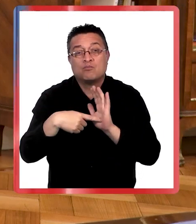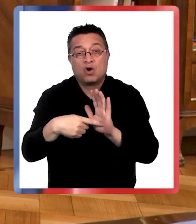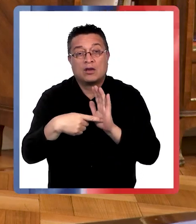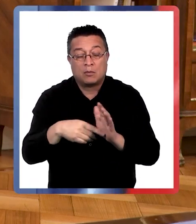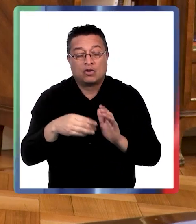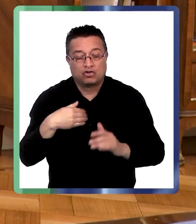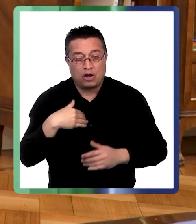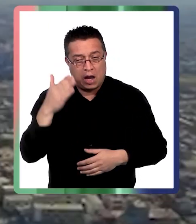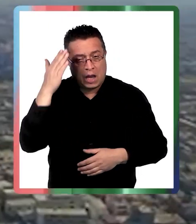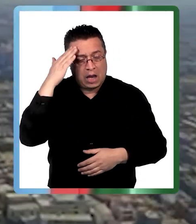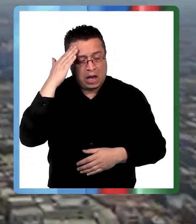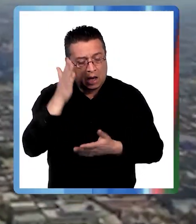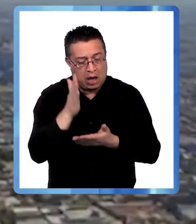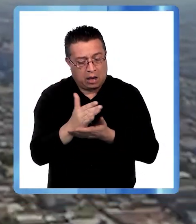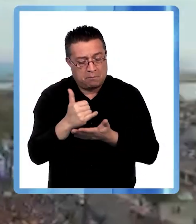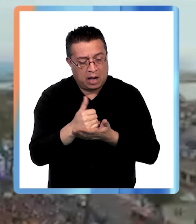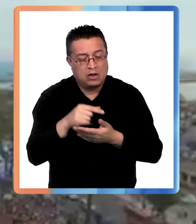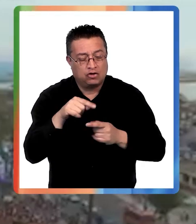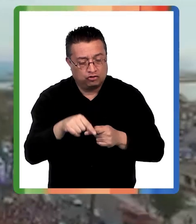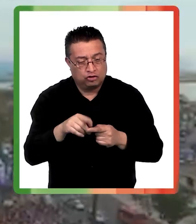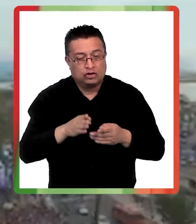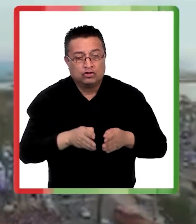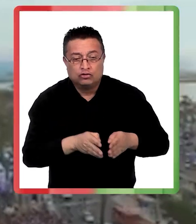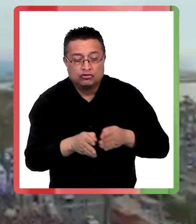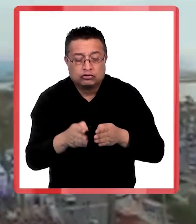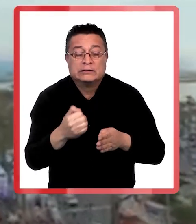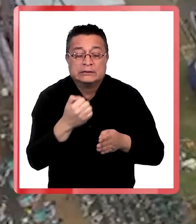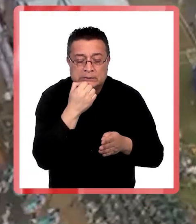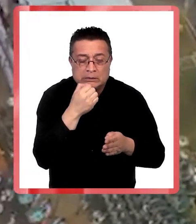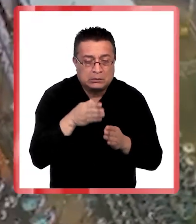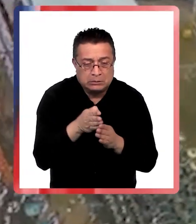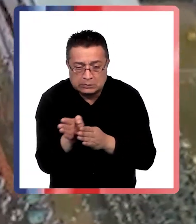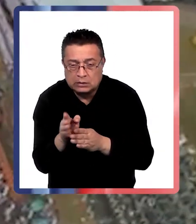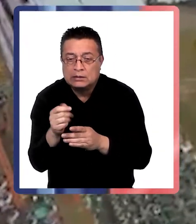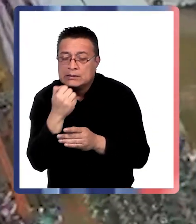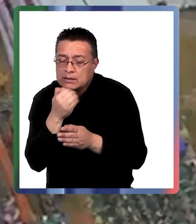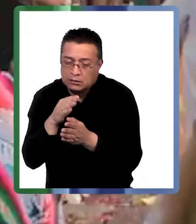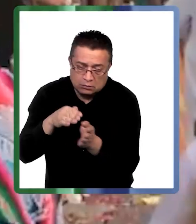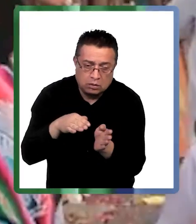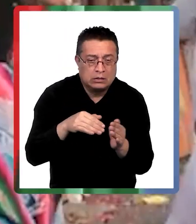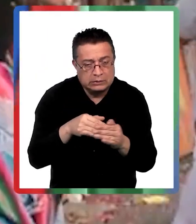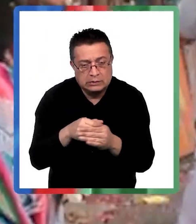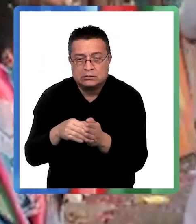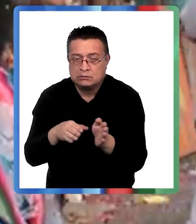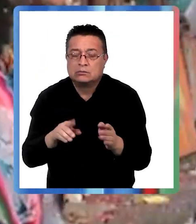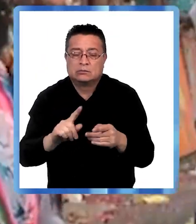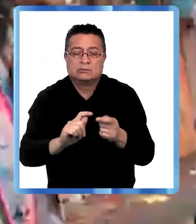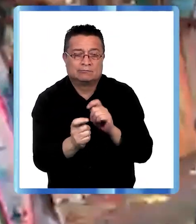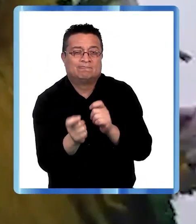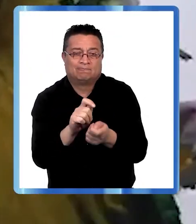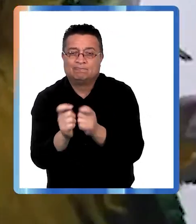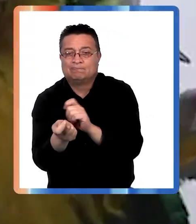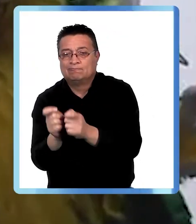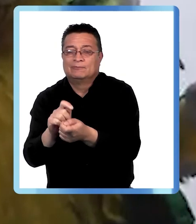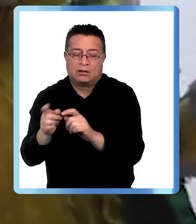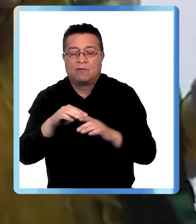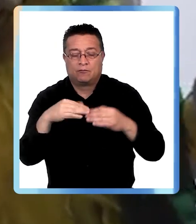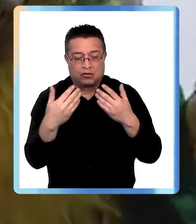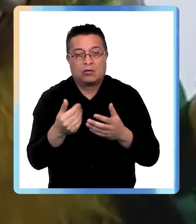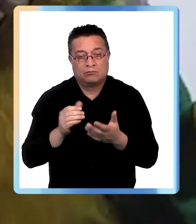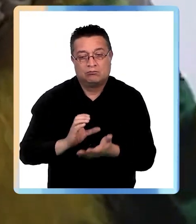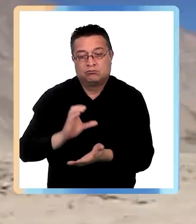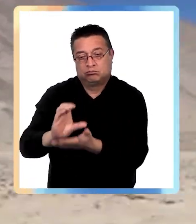que lo que tú tenías en la cabeza encuentra problemas y además estás empezando a darle nuevas competencias, nuevos recursos